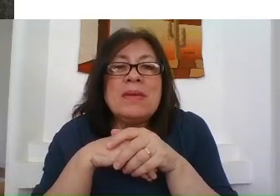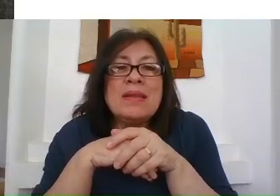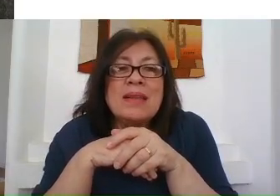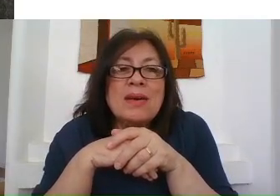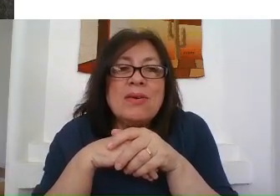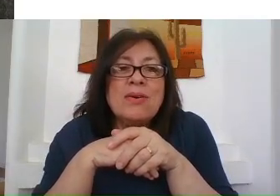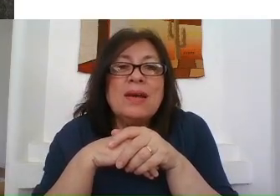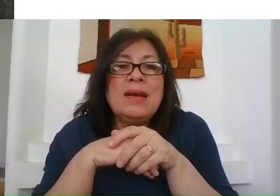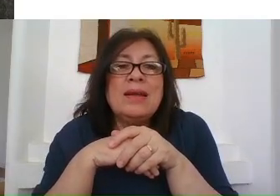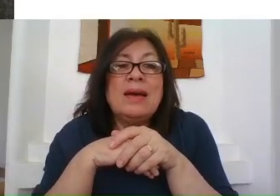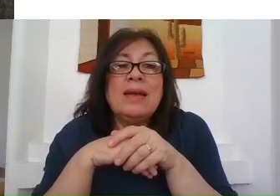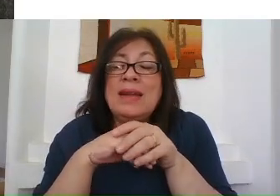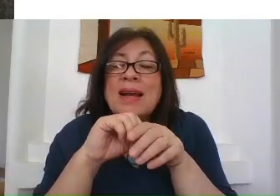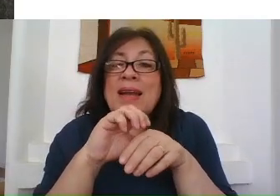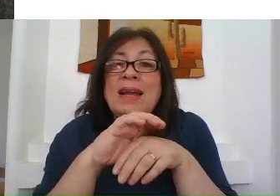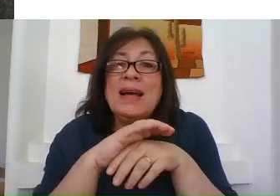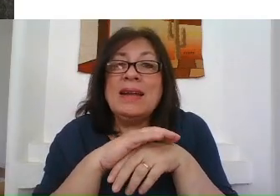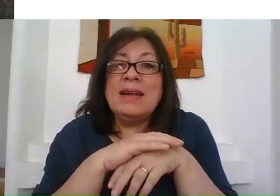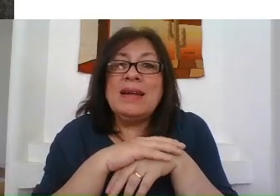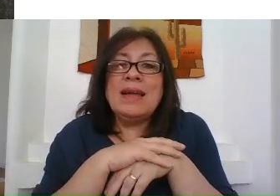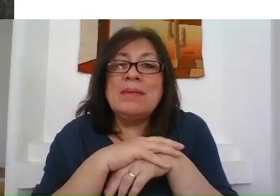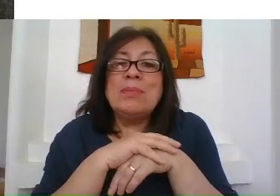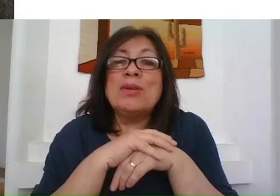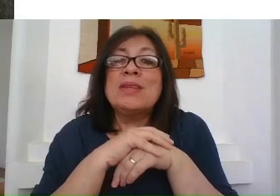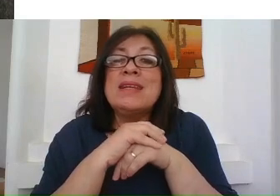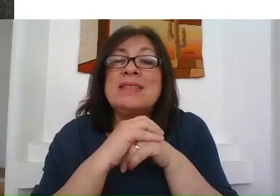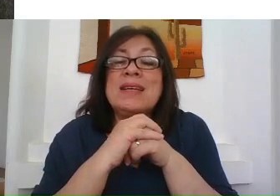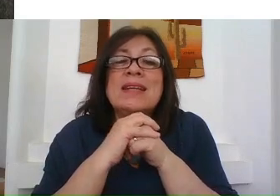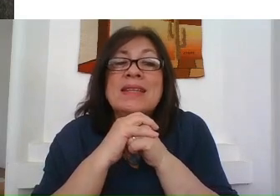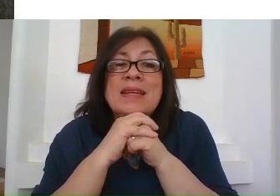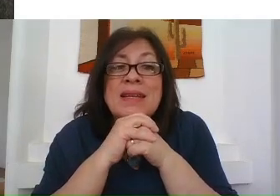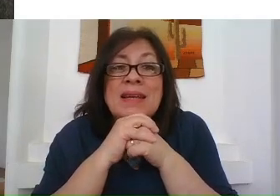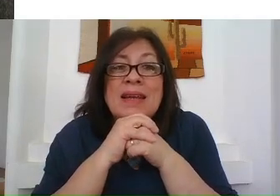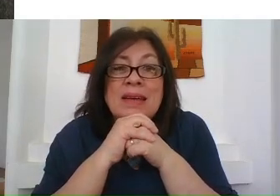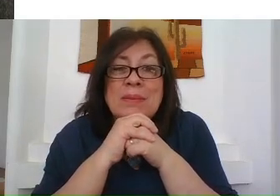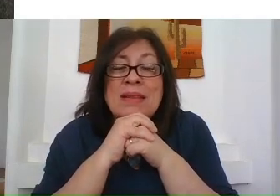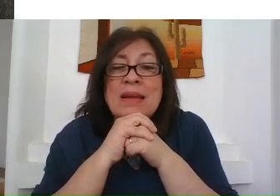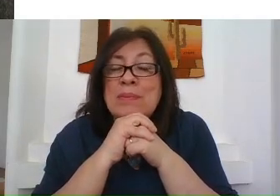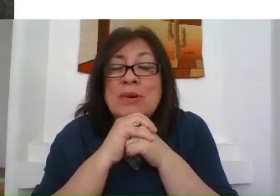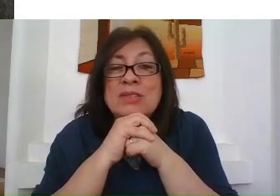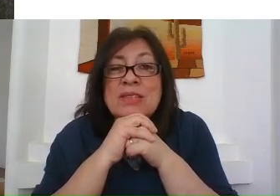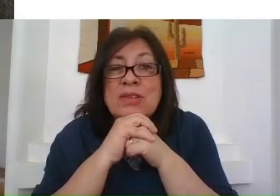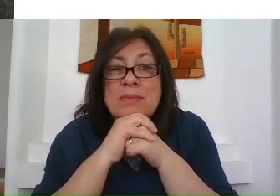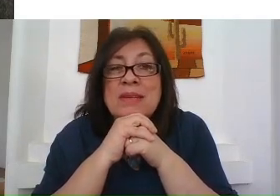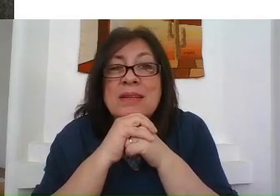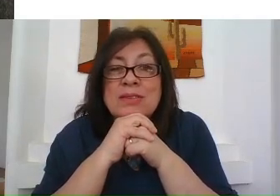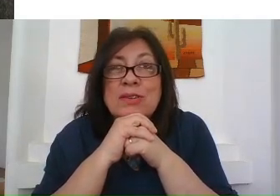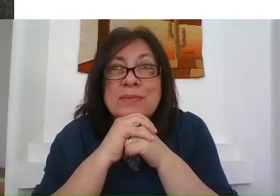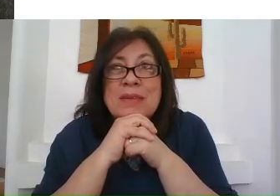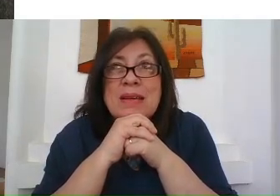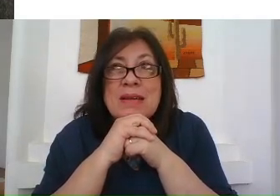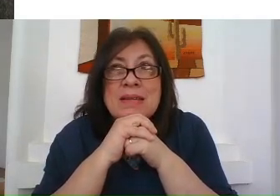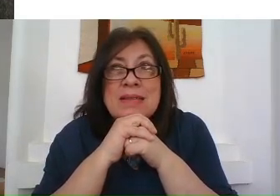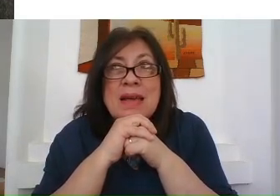o siempre me detengo en aclarar la importancia que tiene el proceso de imitación. Si